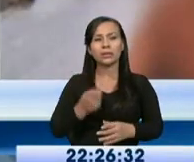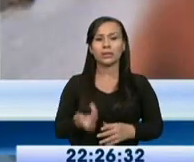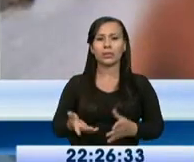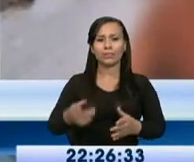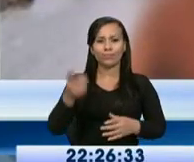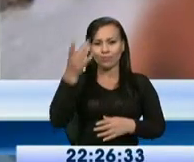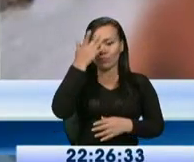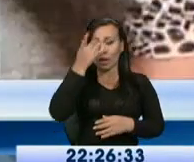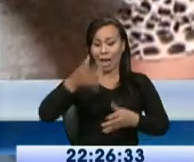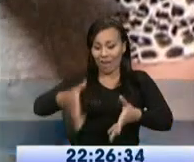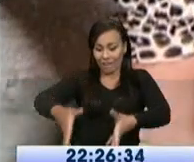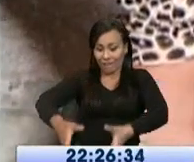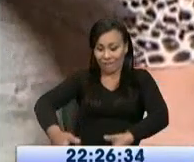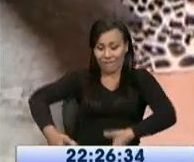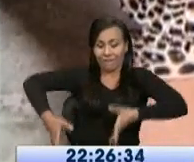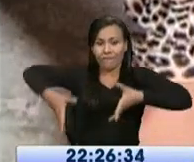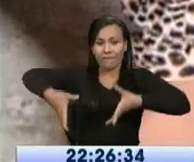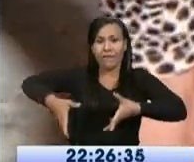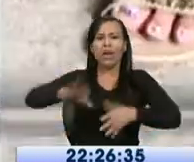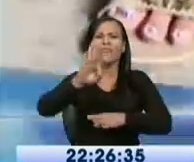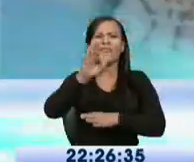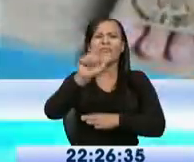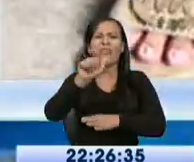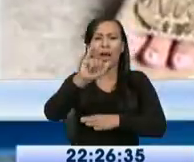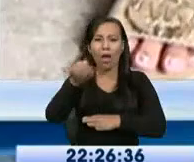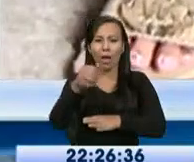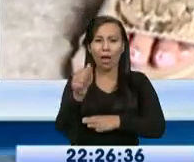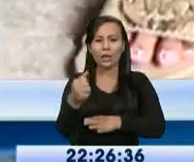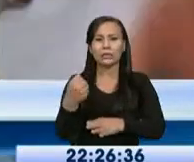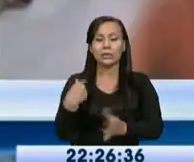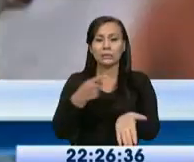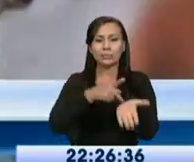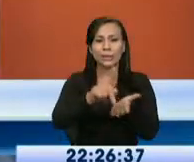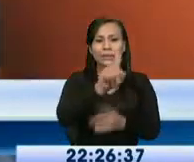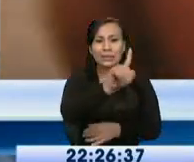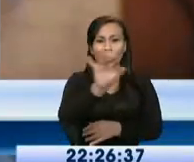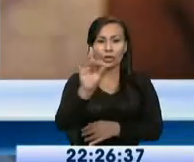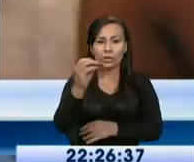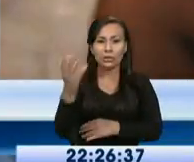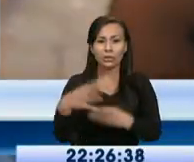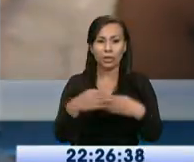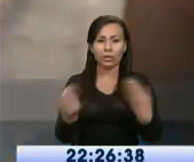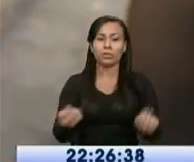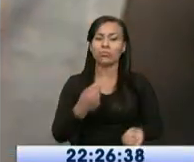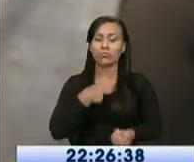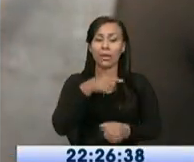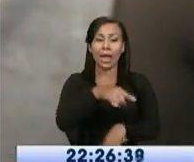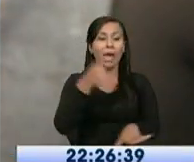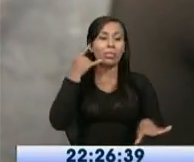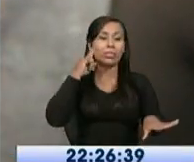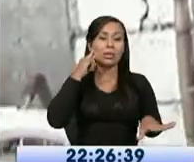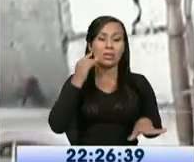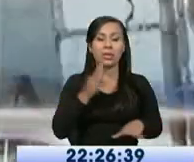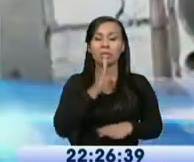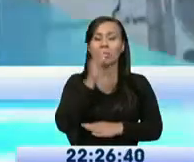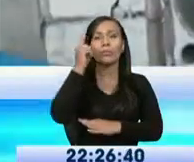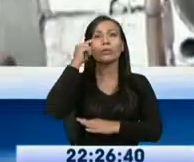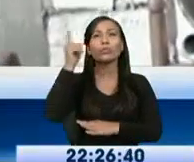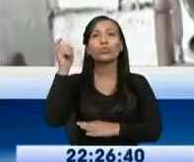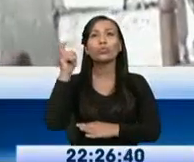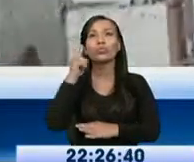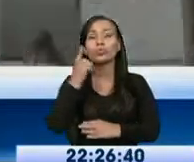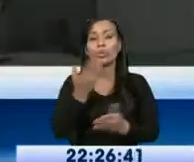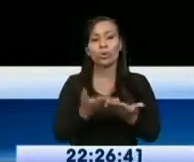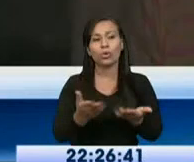faja cada mes, y cada faja cuesta $180. Y existen sueños, metas y anhelos.